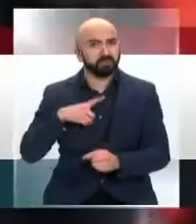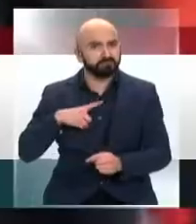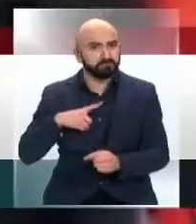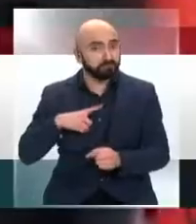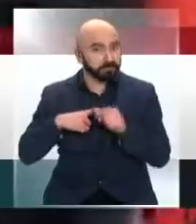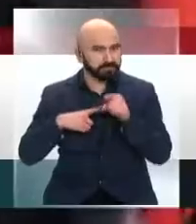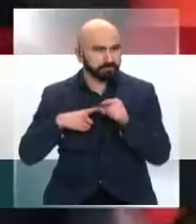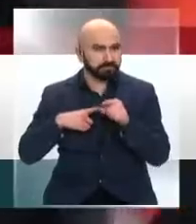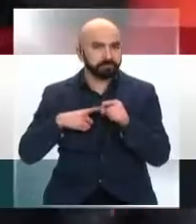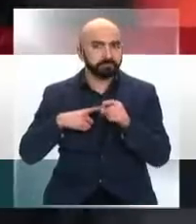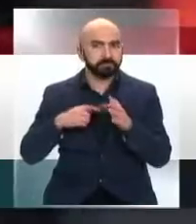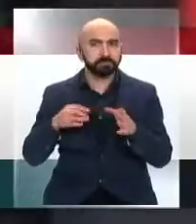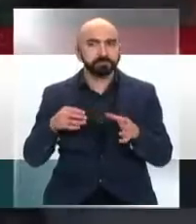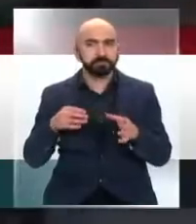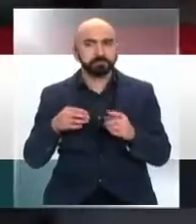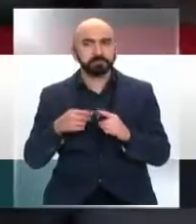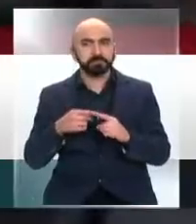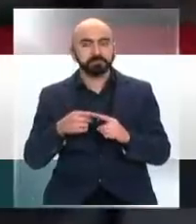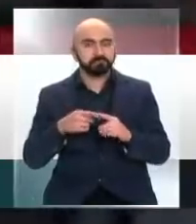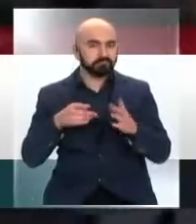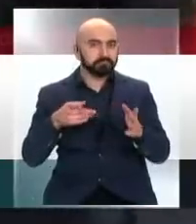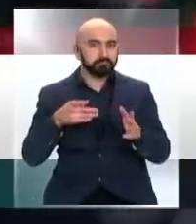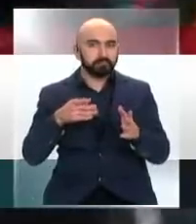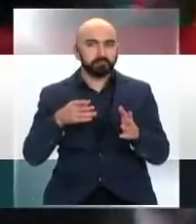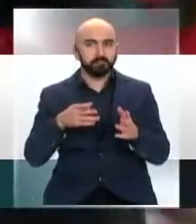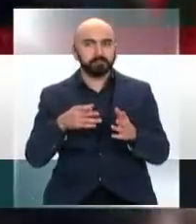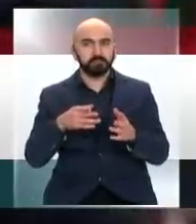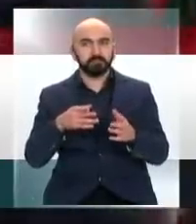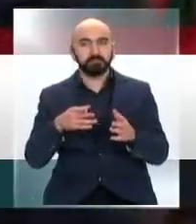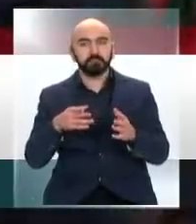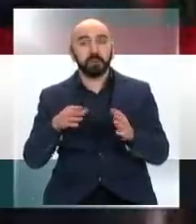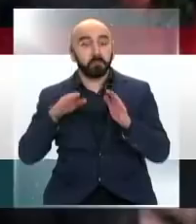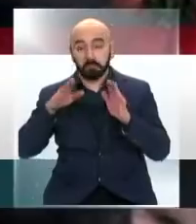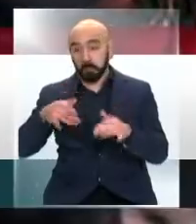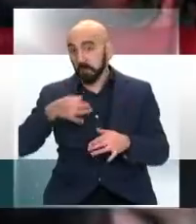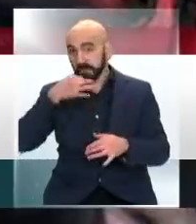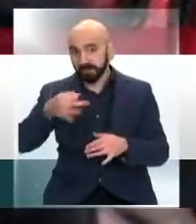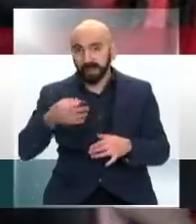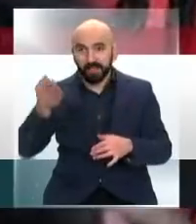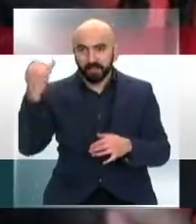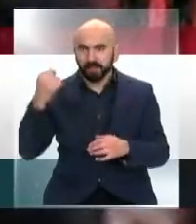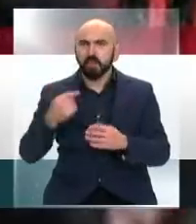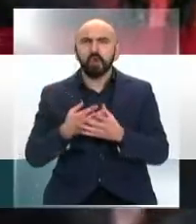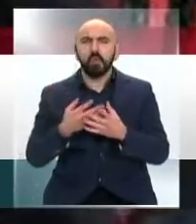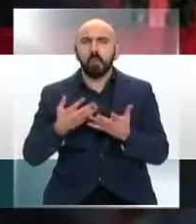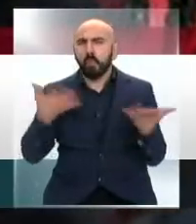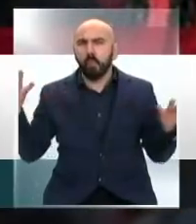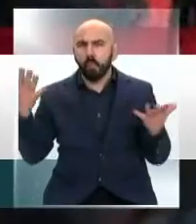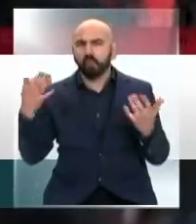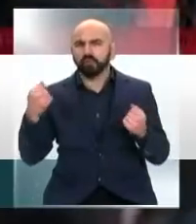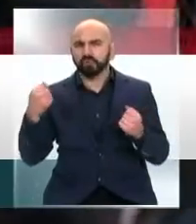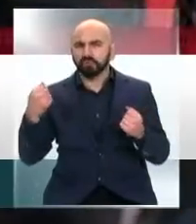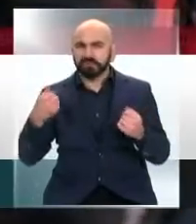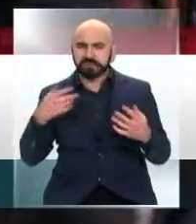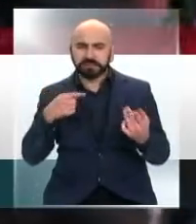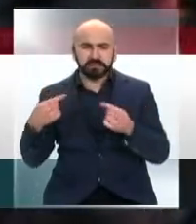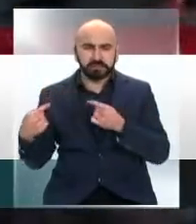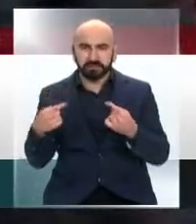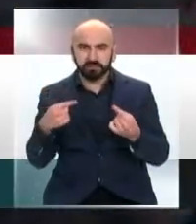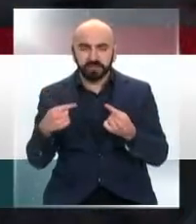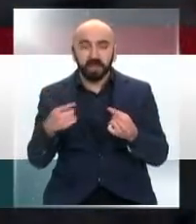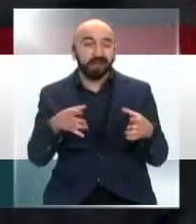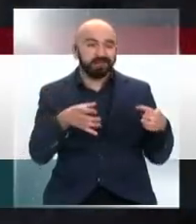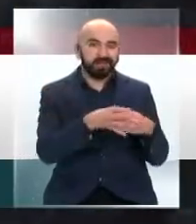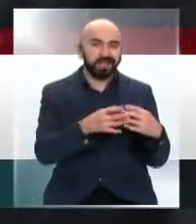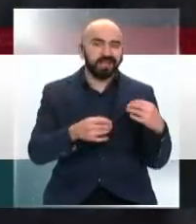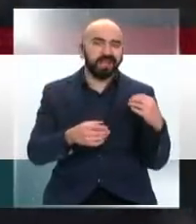Apruebo dignidad. Como bien decía Daniel, durante mucho tiempo estuvimos peleándonos en la izquierda. Es momento de